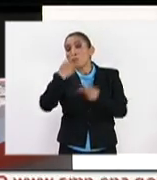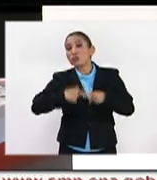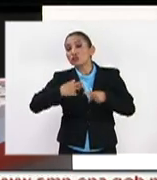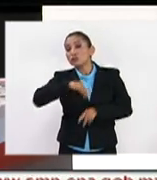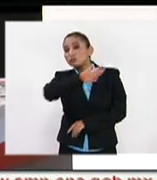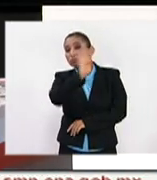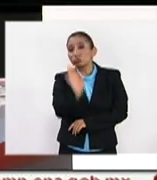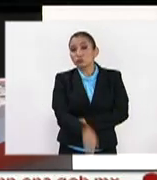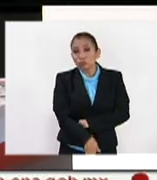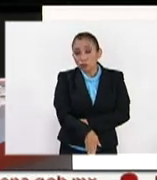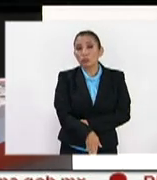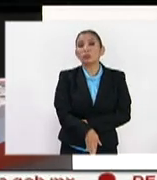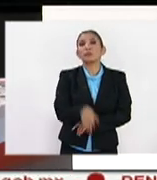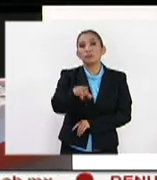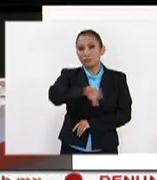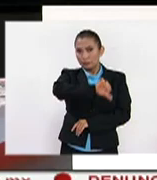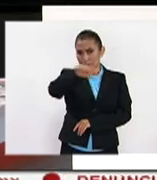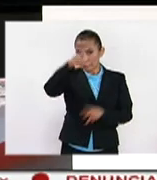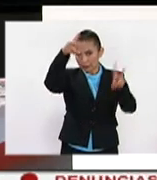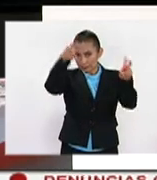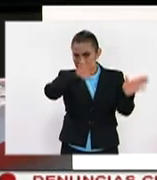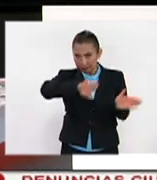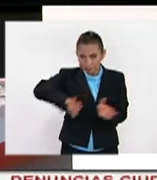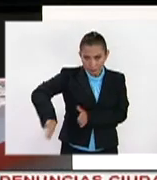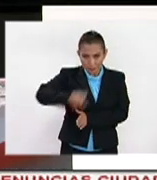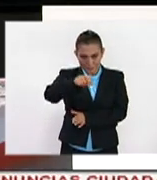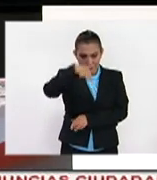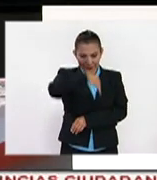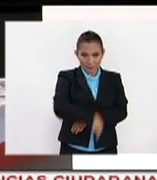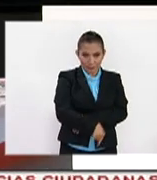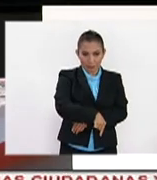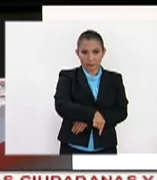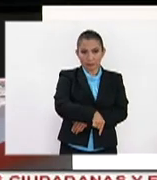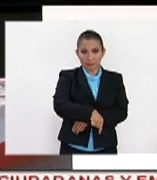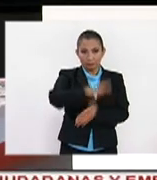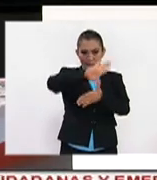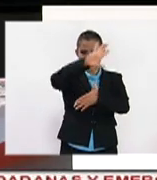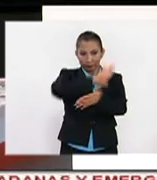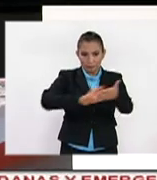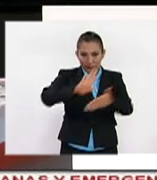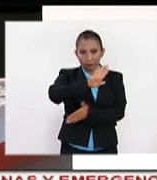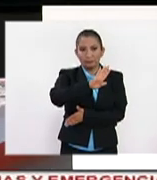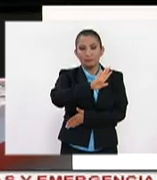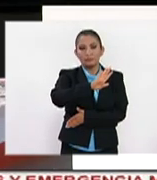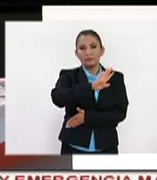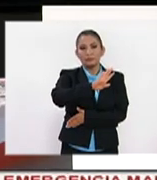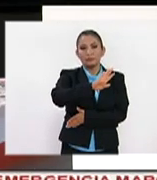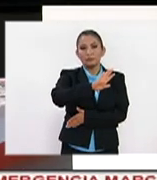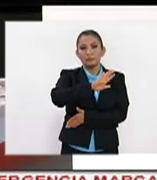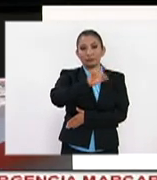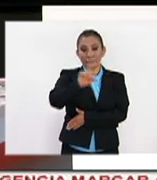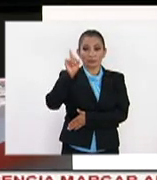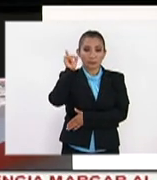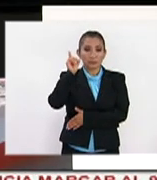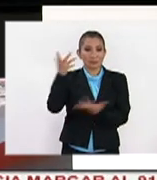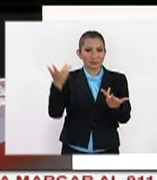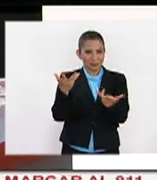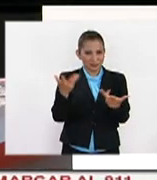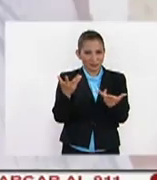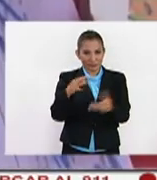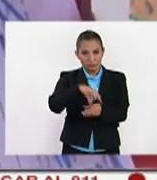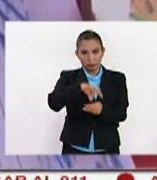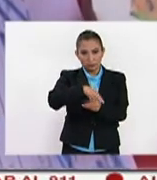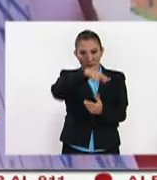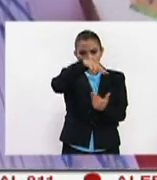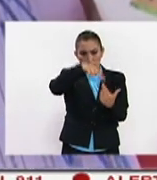personas muertas. En otros asuntos, de este lado del continente, este domingo se llevaron a cabo